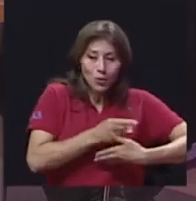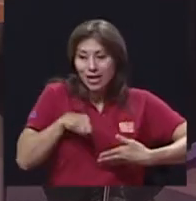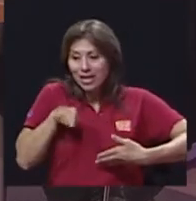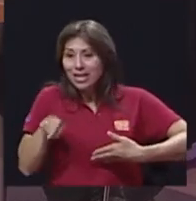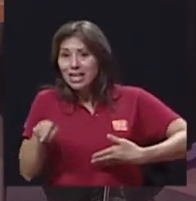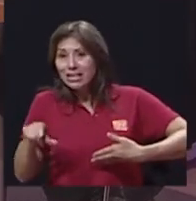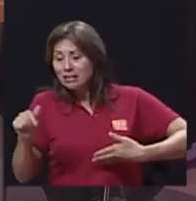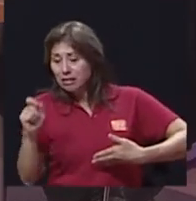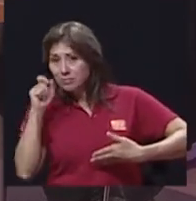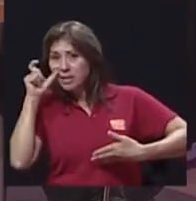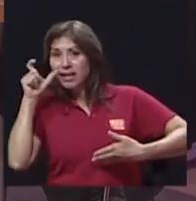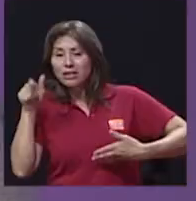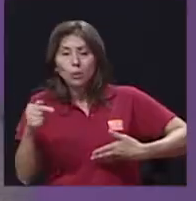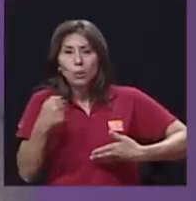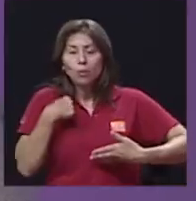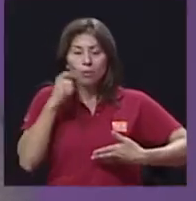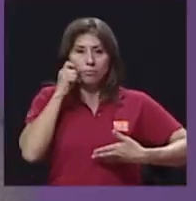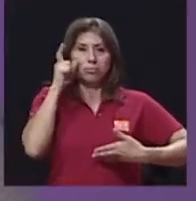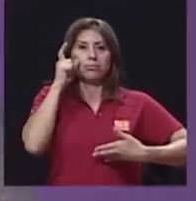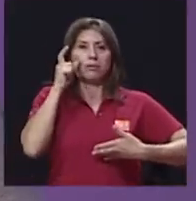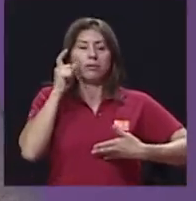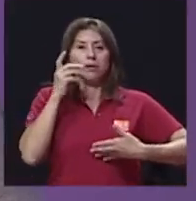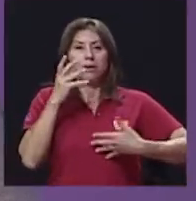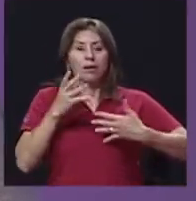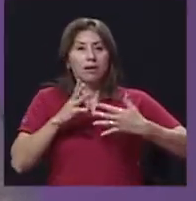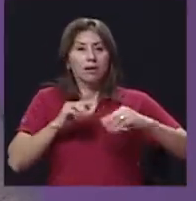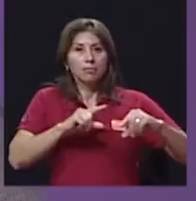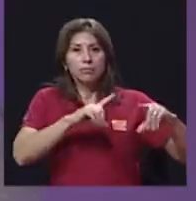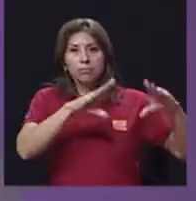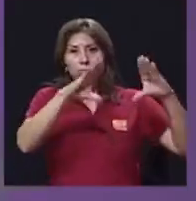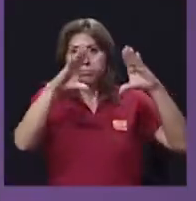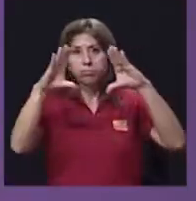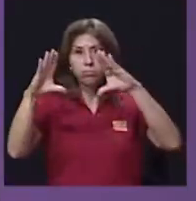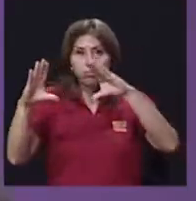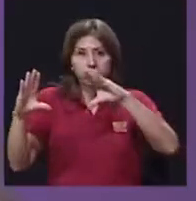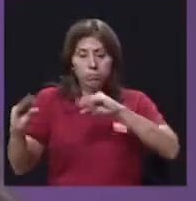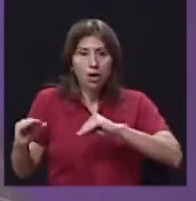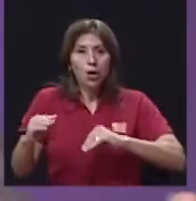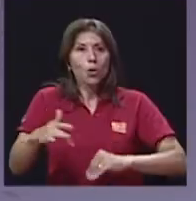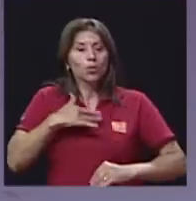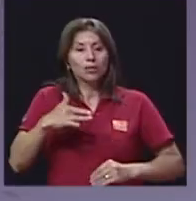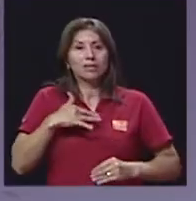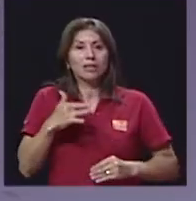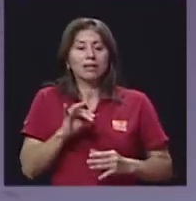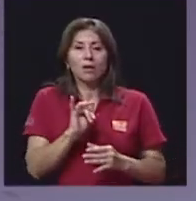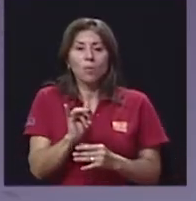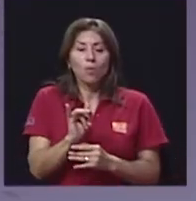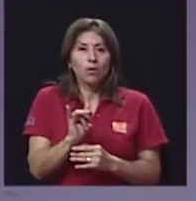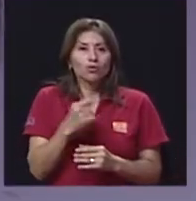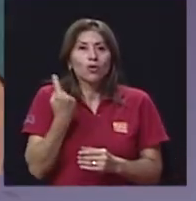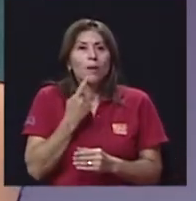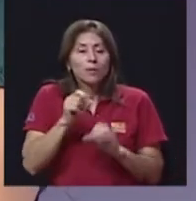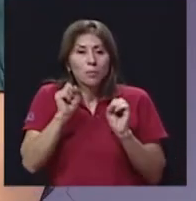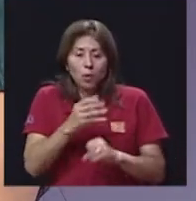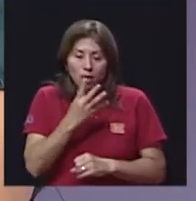teta y dormir cuatro horas diarias y te sentís como los de walking dead' así como estamos viviendo